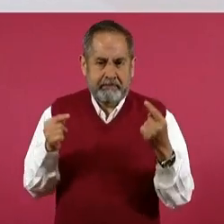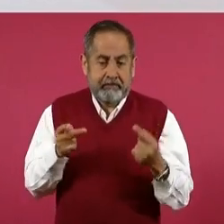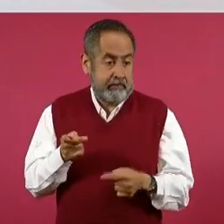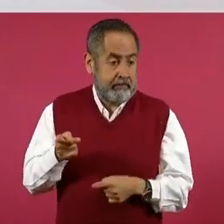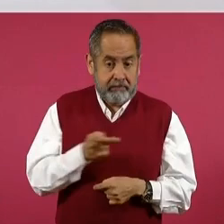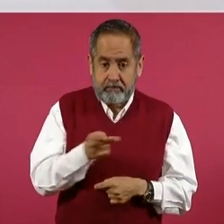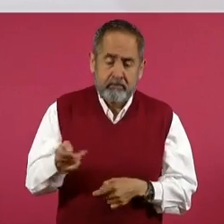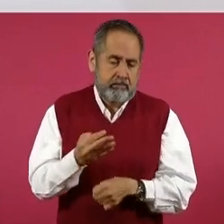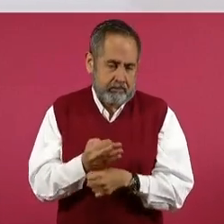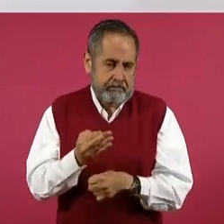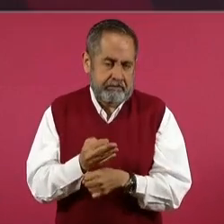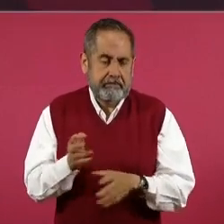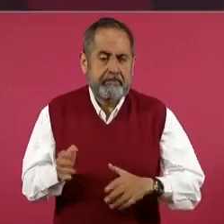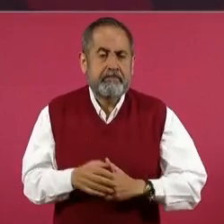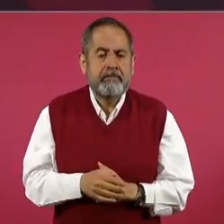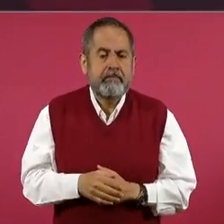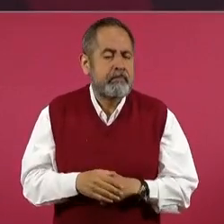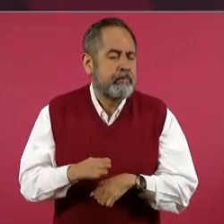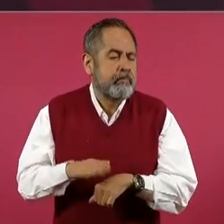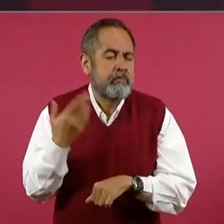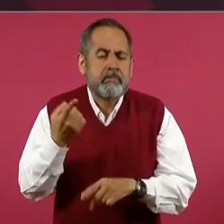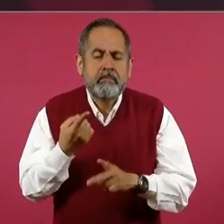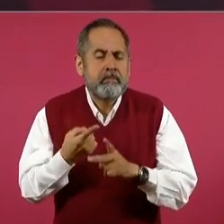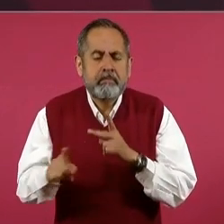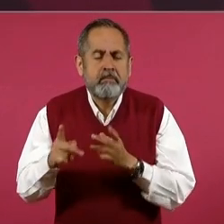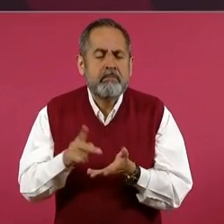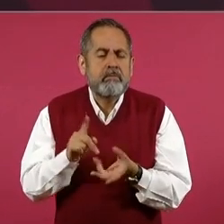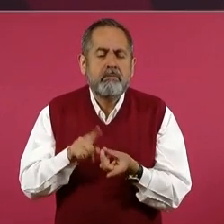que se origina